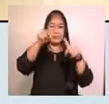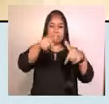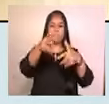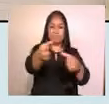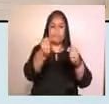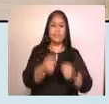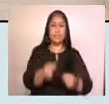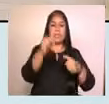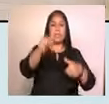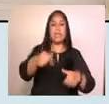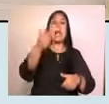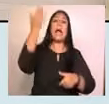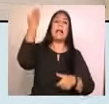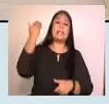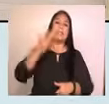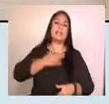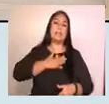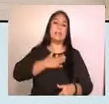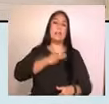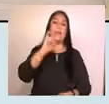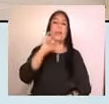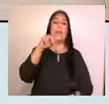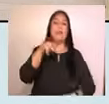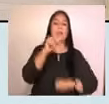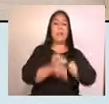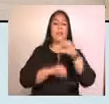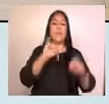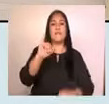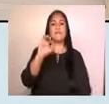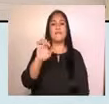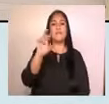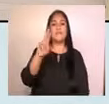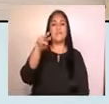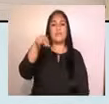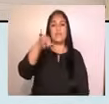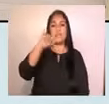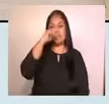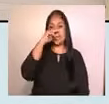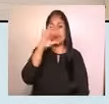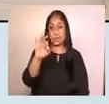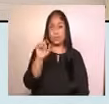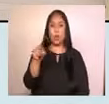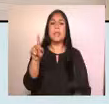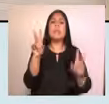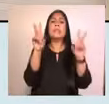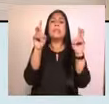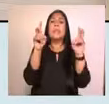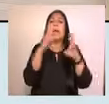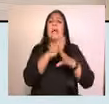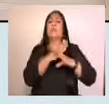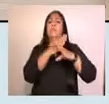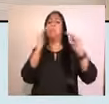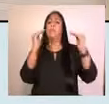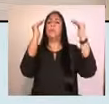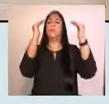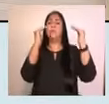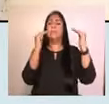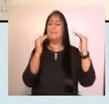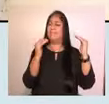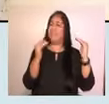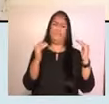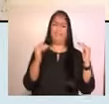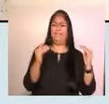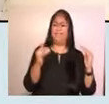conocida como El Infiernito, y que supuestamente estaba definida como de máxima seguridad, pero en que en